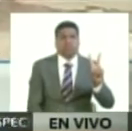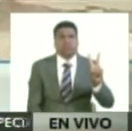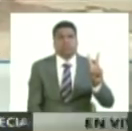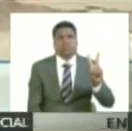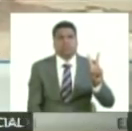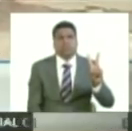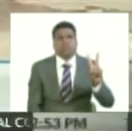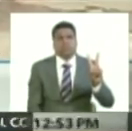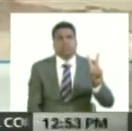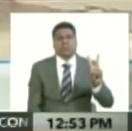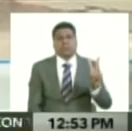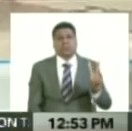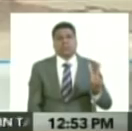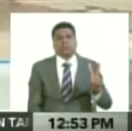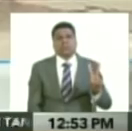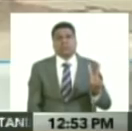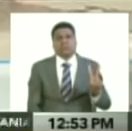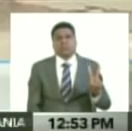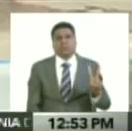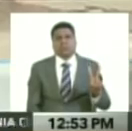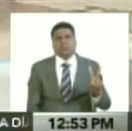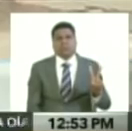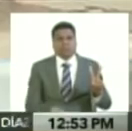curioso, ayúdenme ustedes a